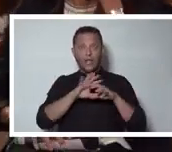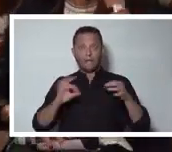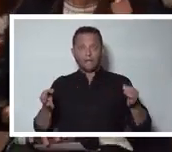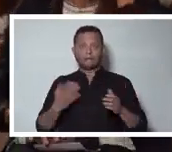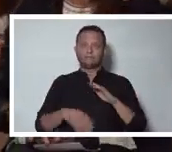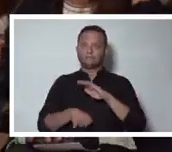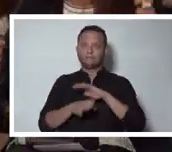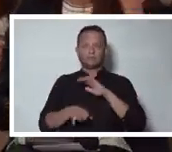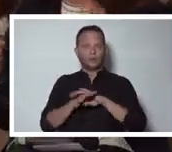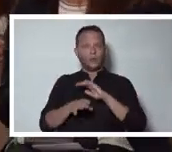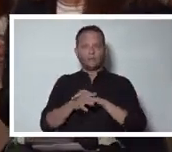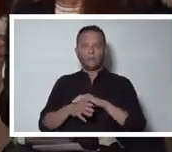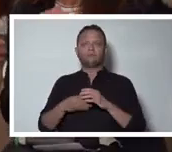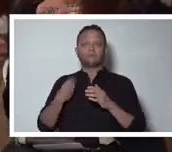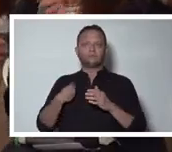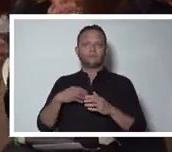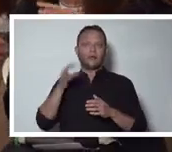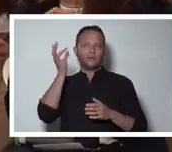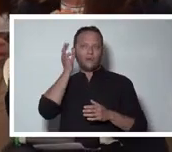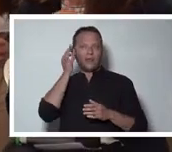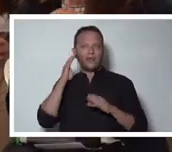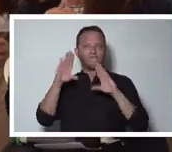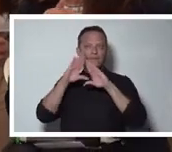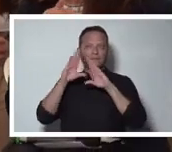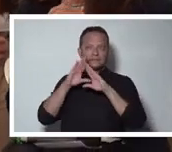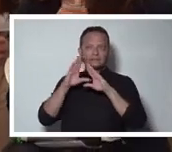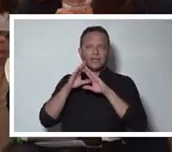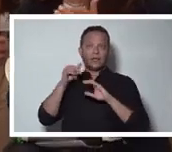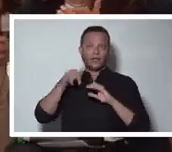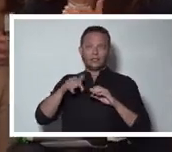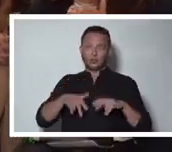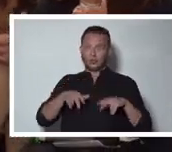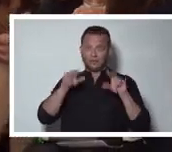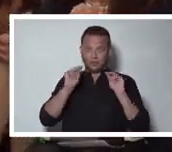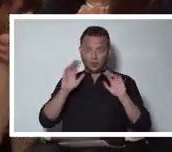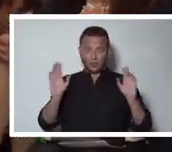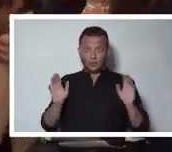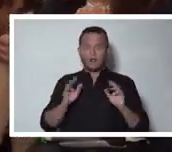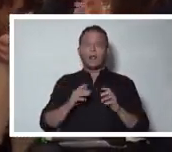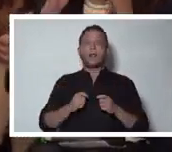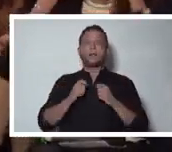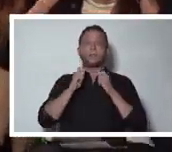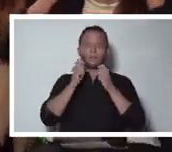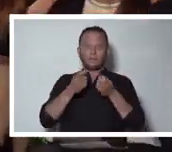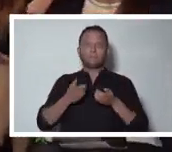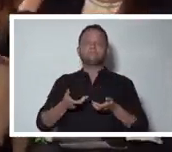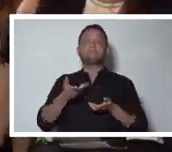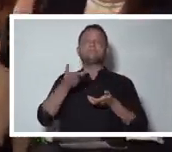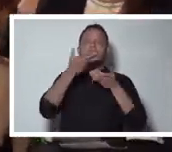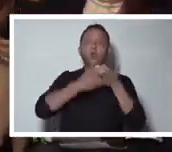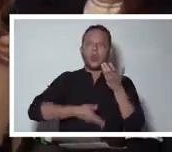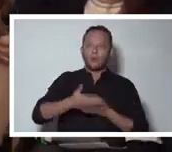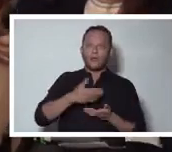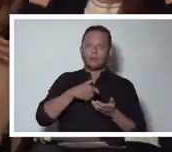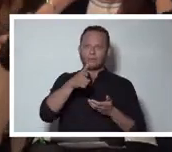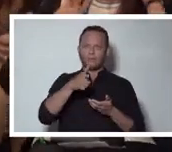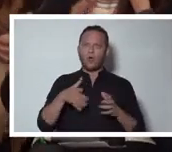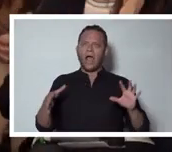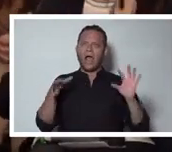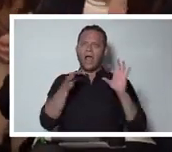sigamos teniendo la mano a esas mujeres feministas Pero con esto termino sobre todo démosle la mano también a esos